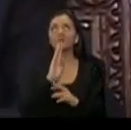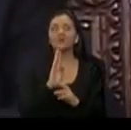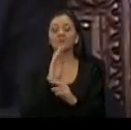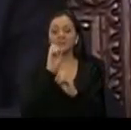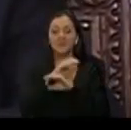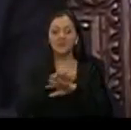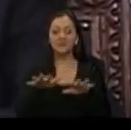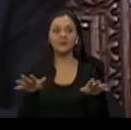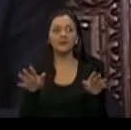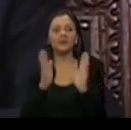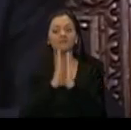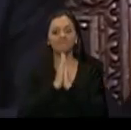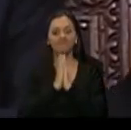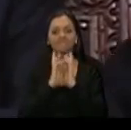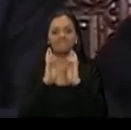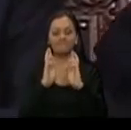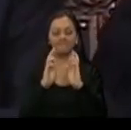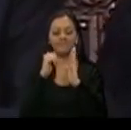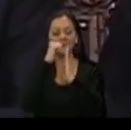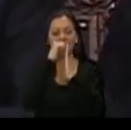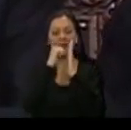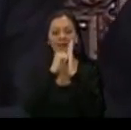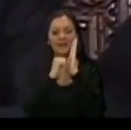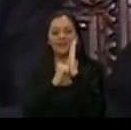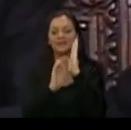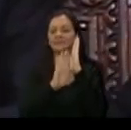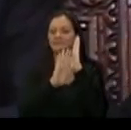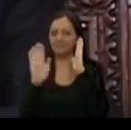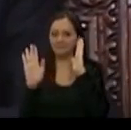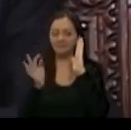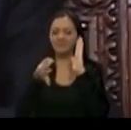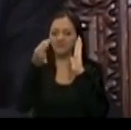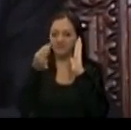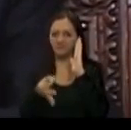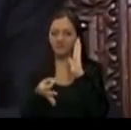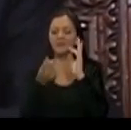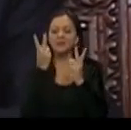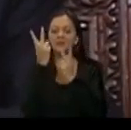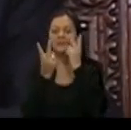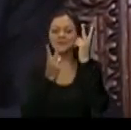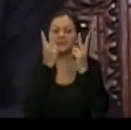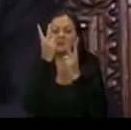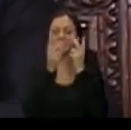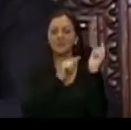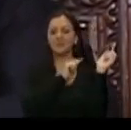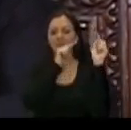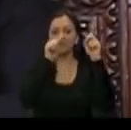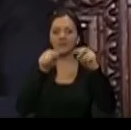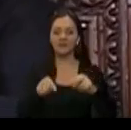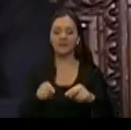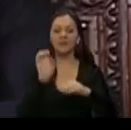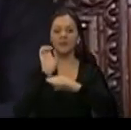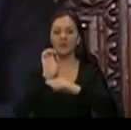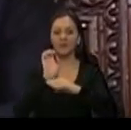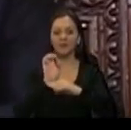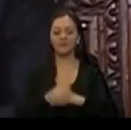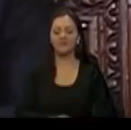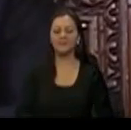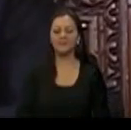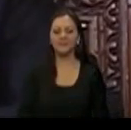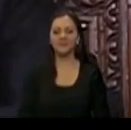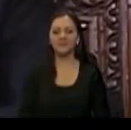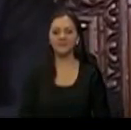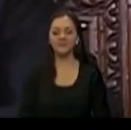tendrá el siguiente itinerario en su visita pastoral al Ecuador.